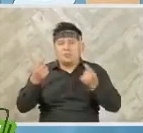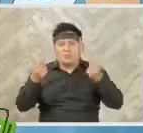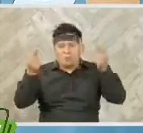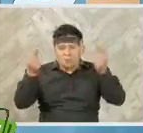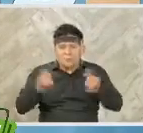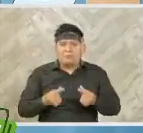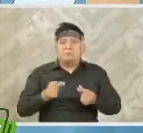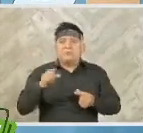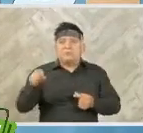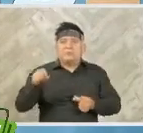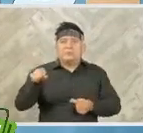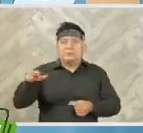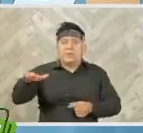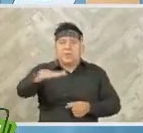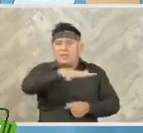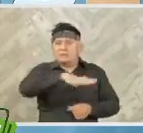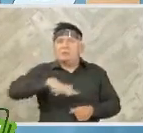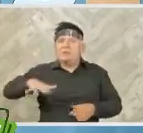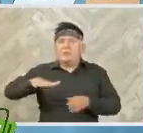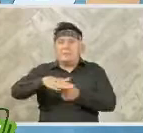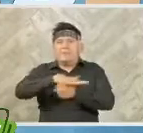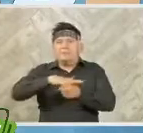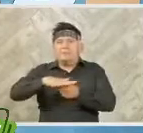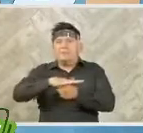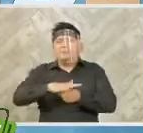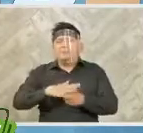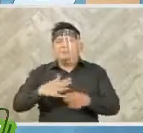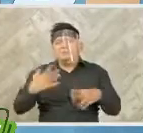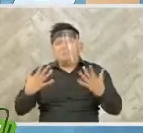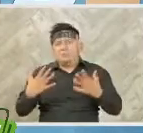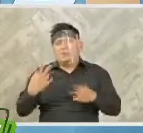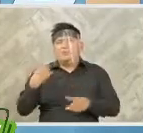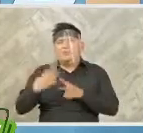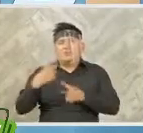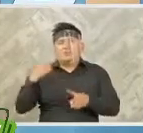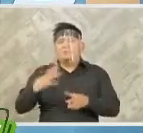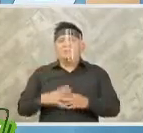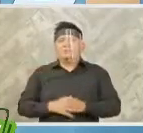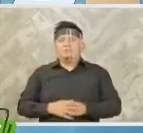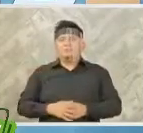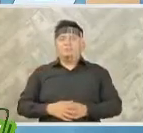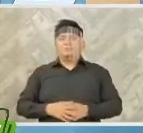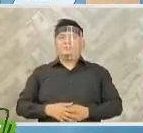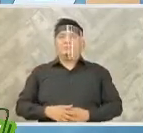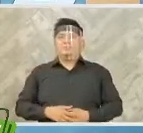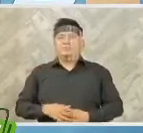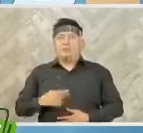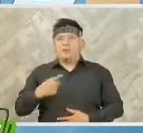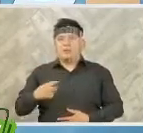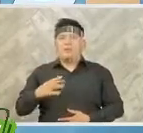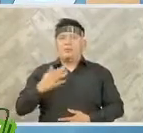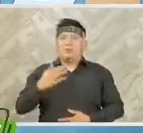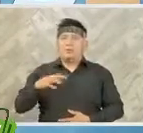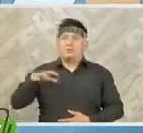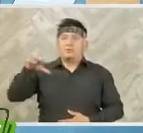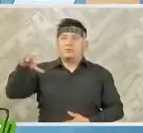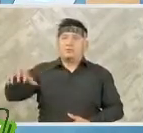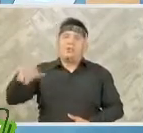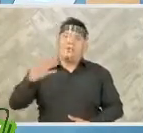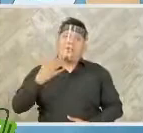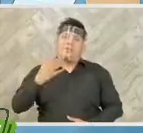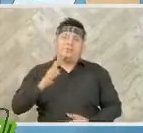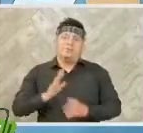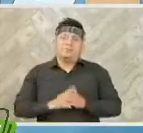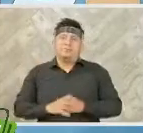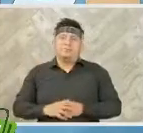territorios que se dividen también en barrios de alta complejidad, asimismo los barrios, un sector de alta complejidad. Y vamos a dar un ejemplo